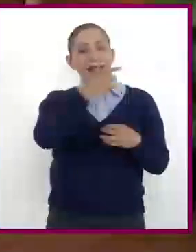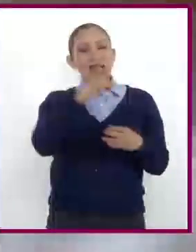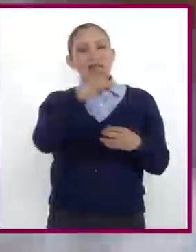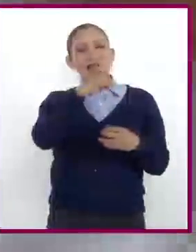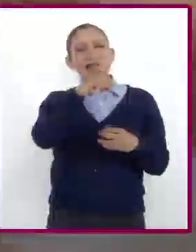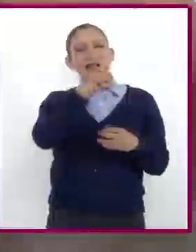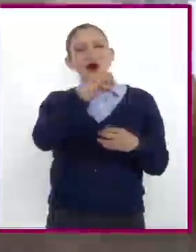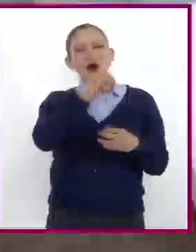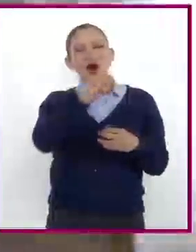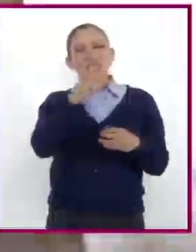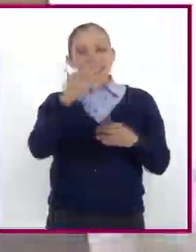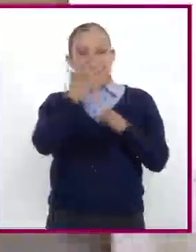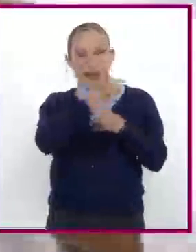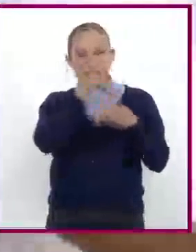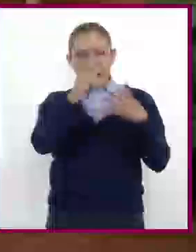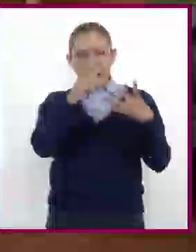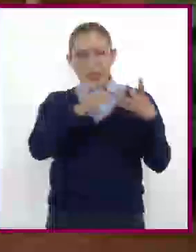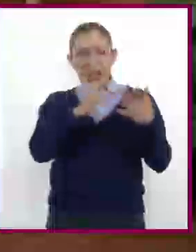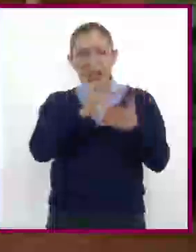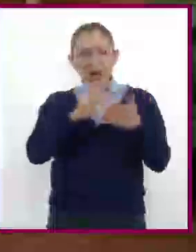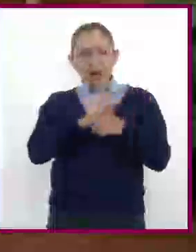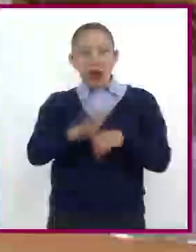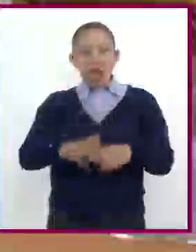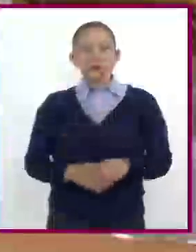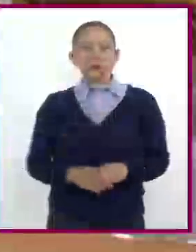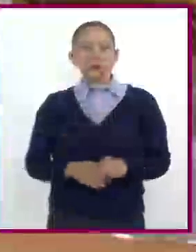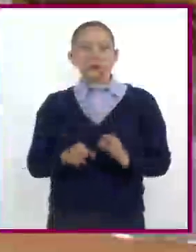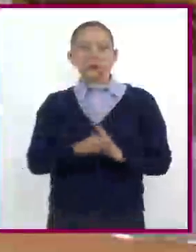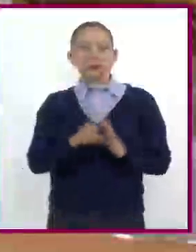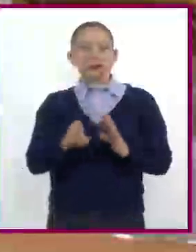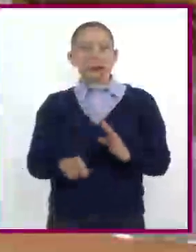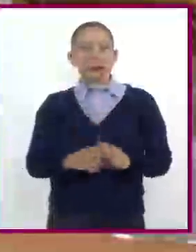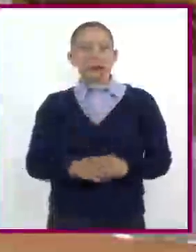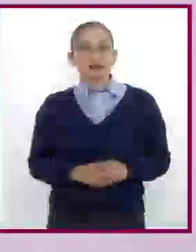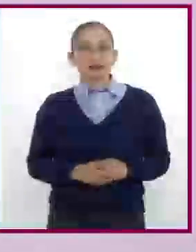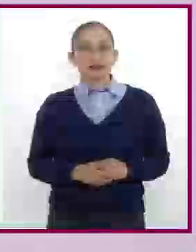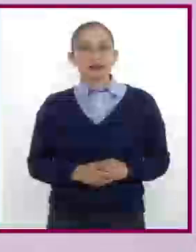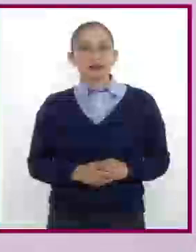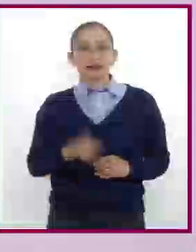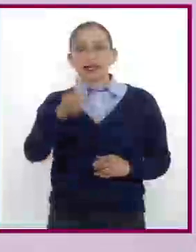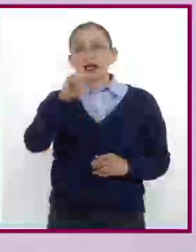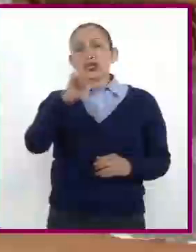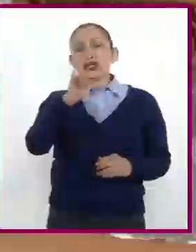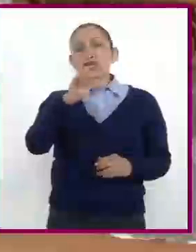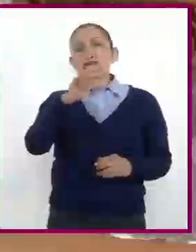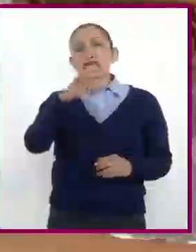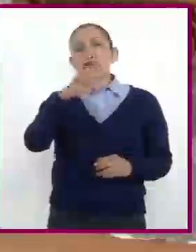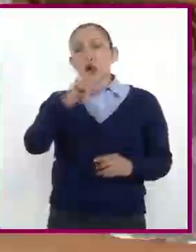literario que vamos a leer, ya sea lírico,